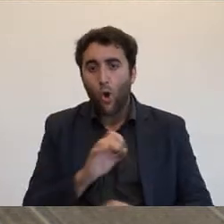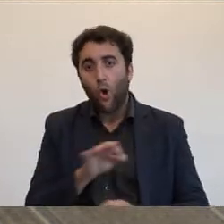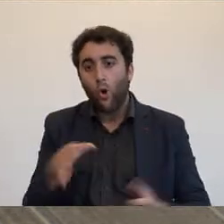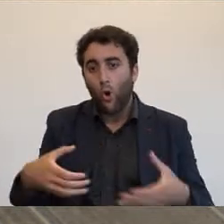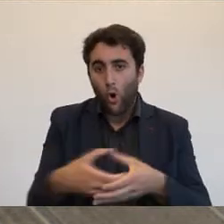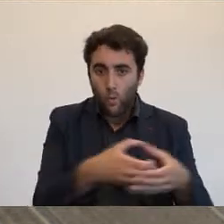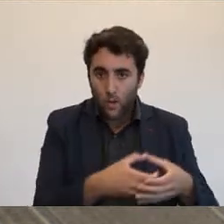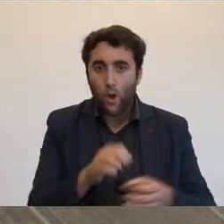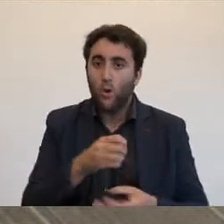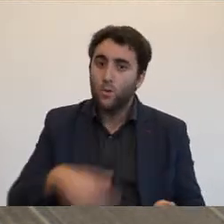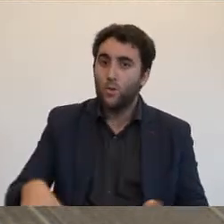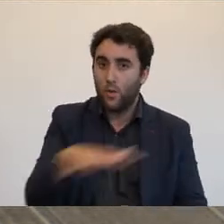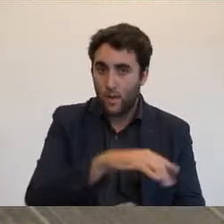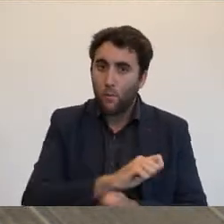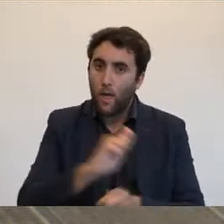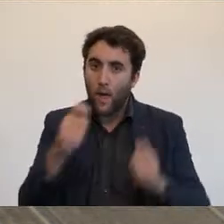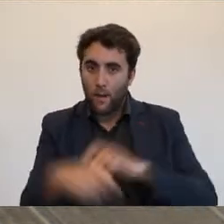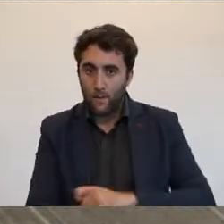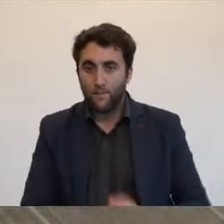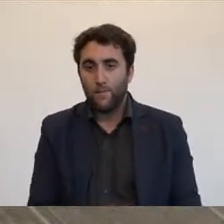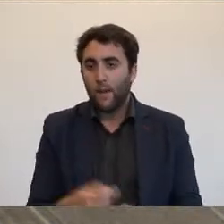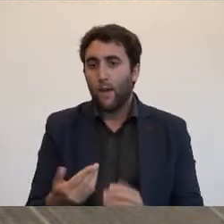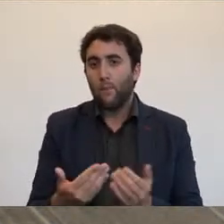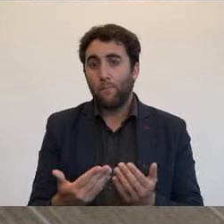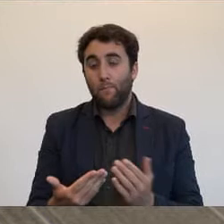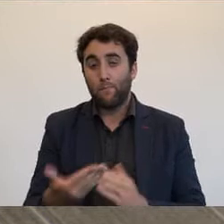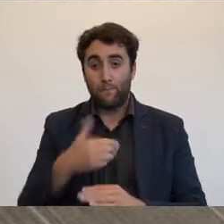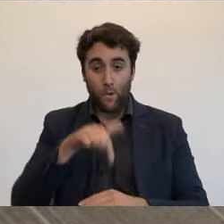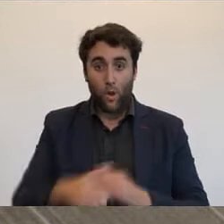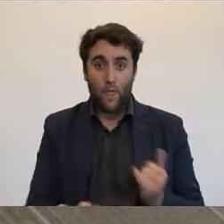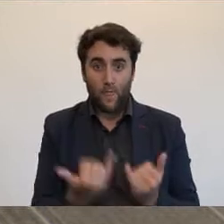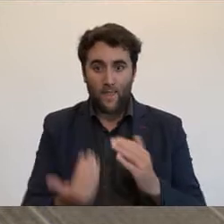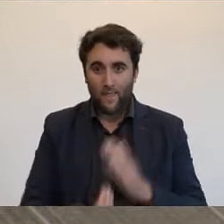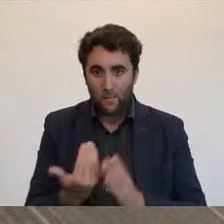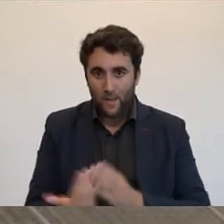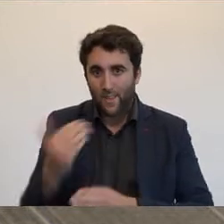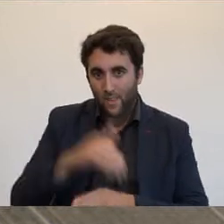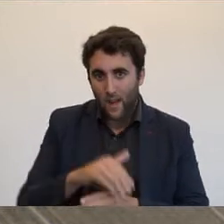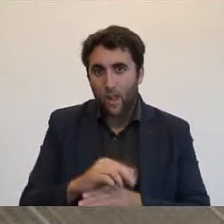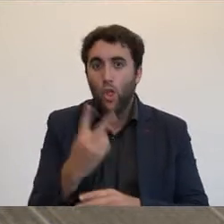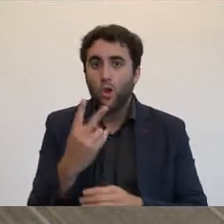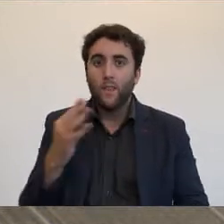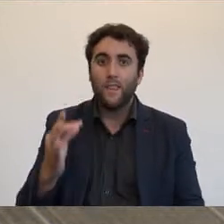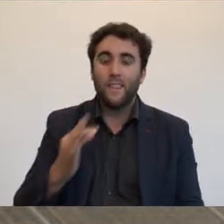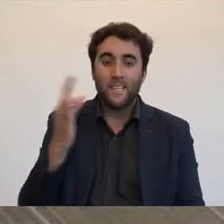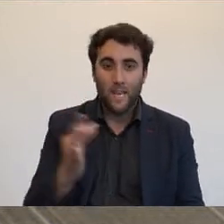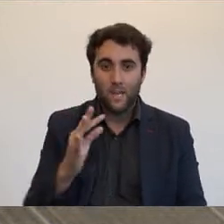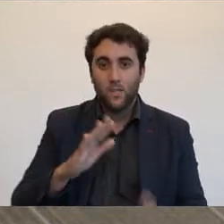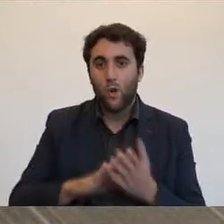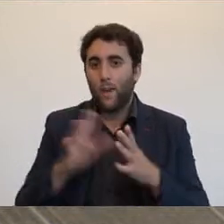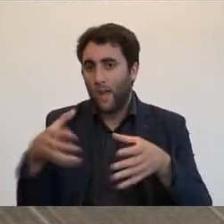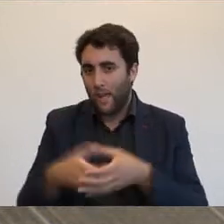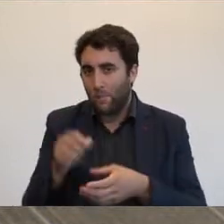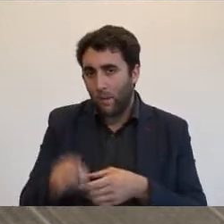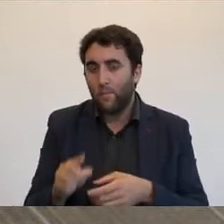y social. Más temprano en el día de hoy se realizaron 2 talleres disponibilizados por el equipo de Homo Ludens y por